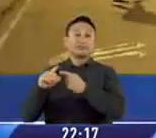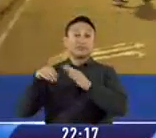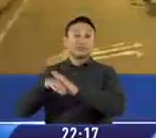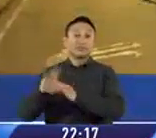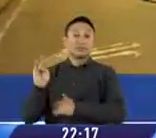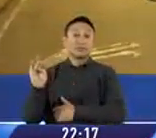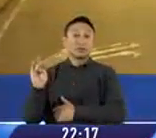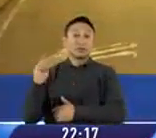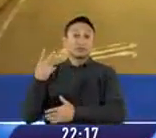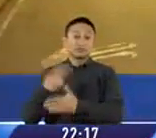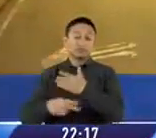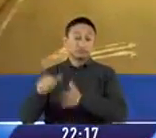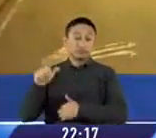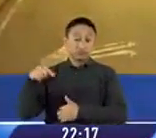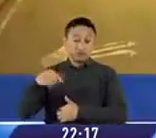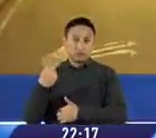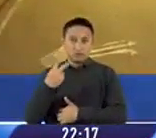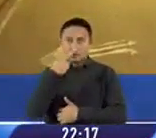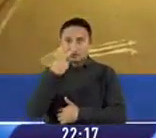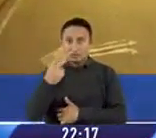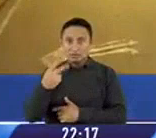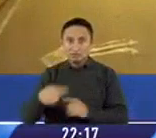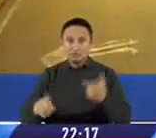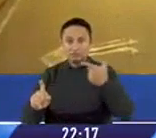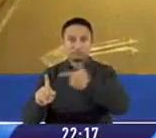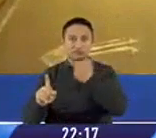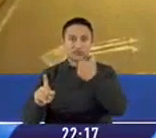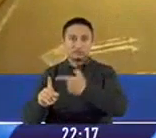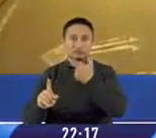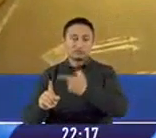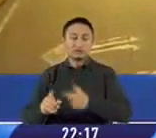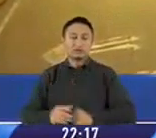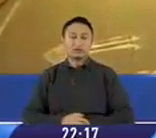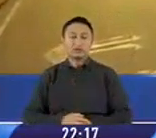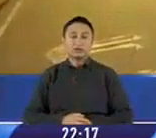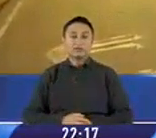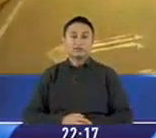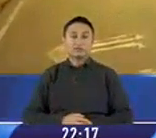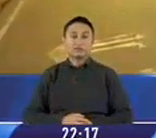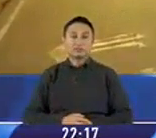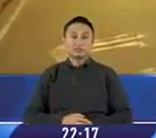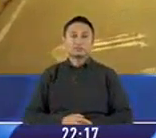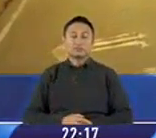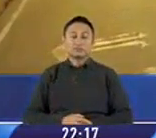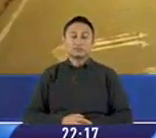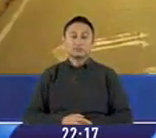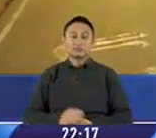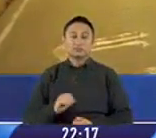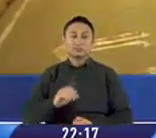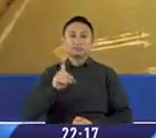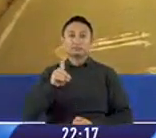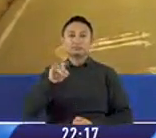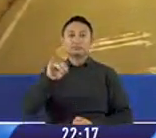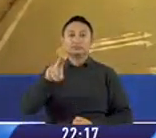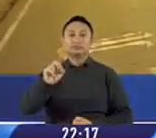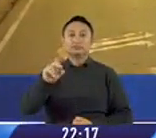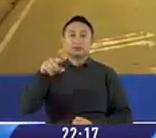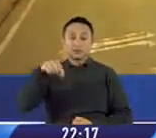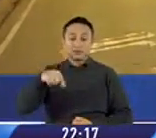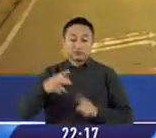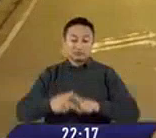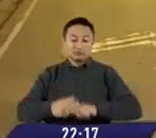esposa y su pequeño hijo, quienes fueron testigos de cómo asesinaban a su ser querido. Agentes de DINASED investigan este